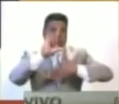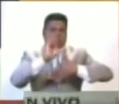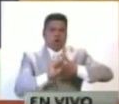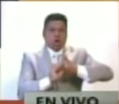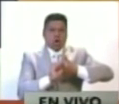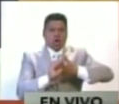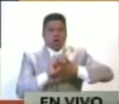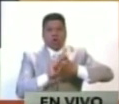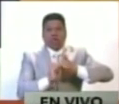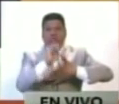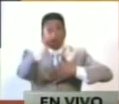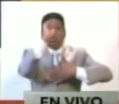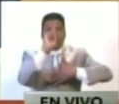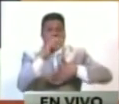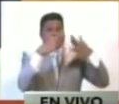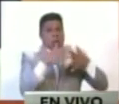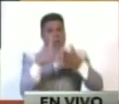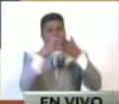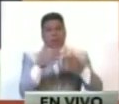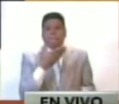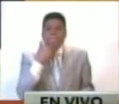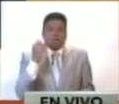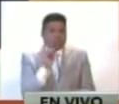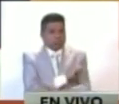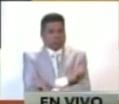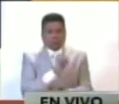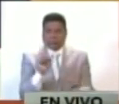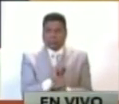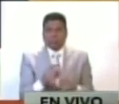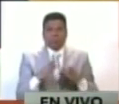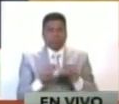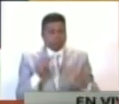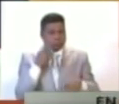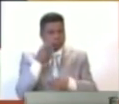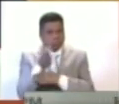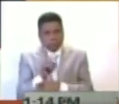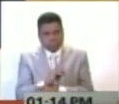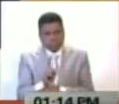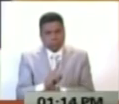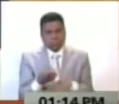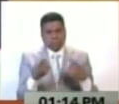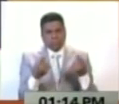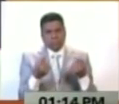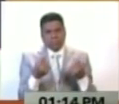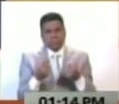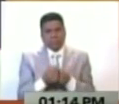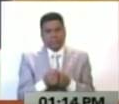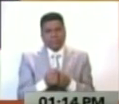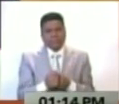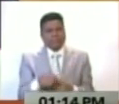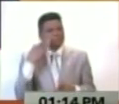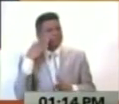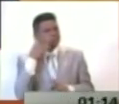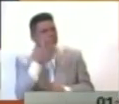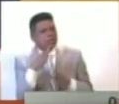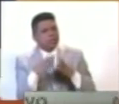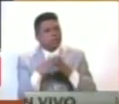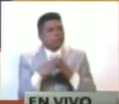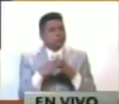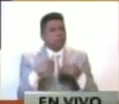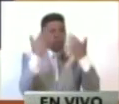a promover un modelo distinto de interrelación, de relacionamiento económico, y atacar las causas del